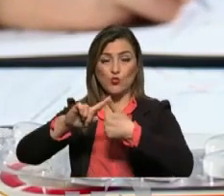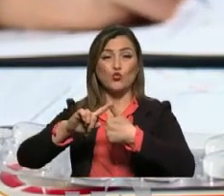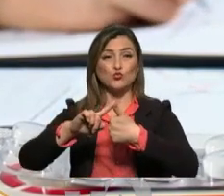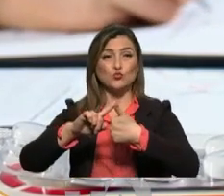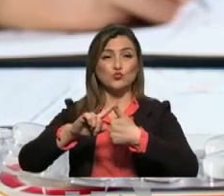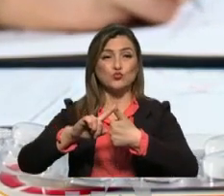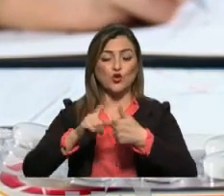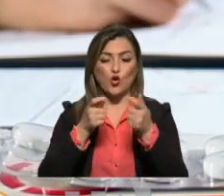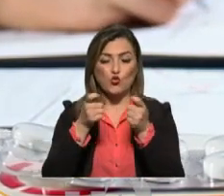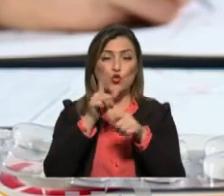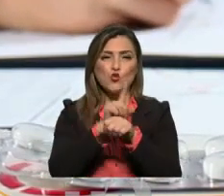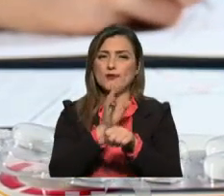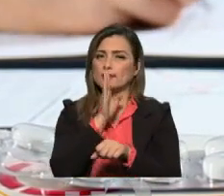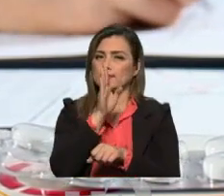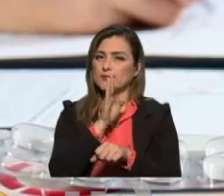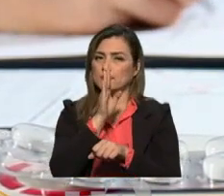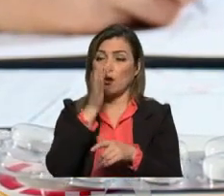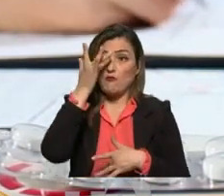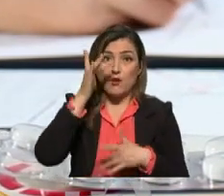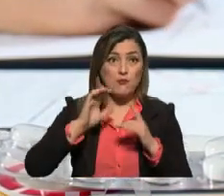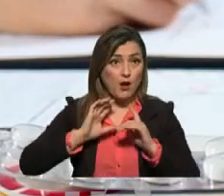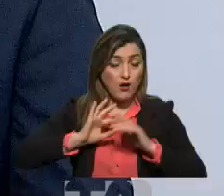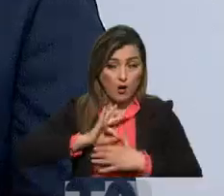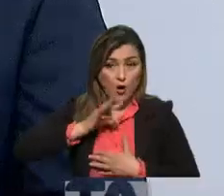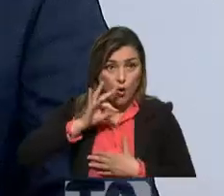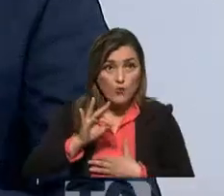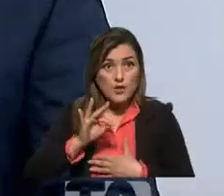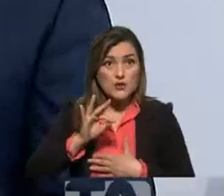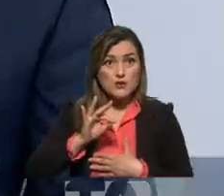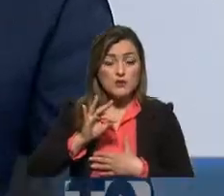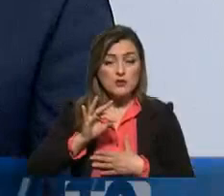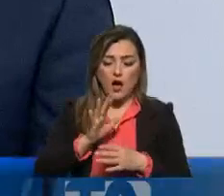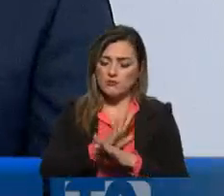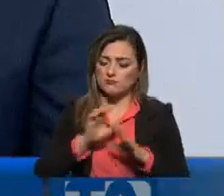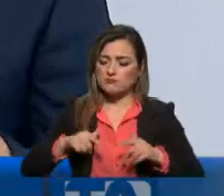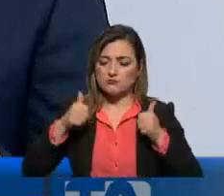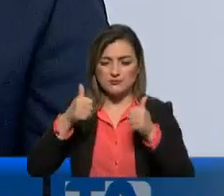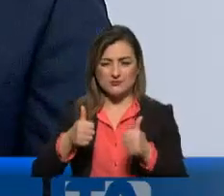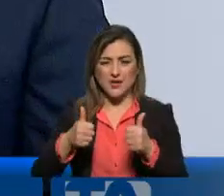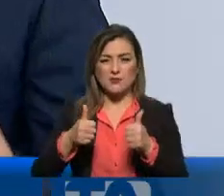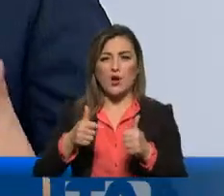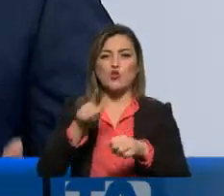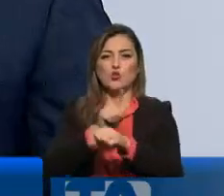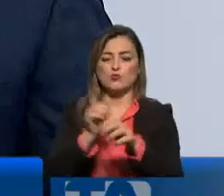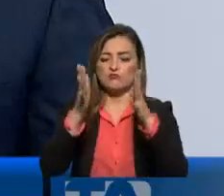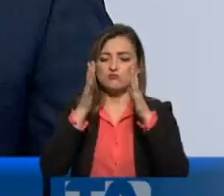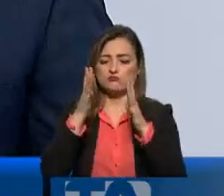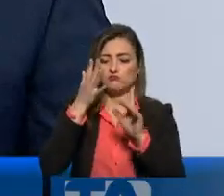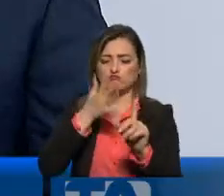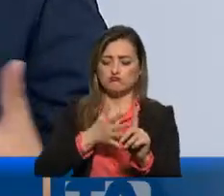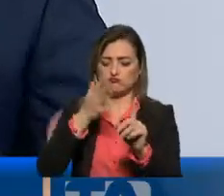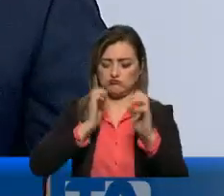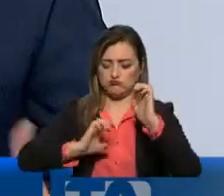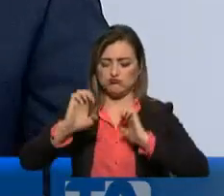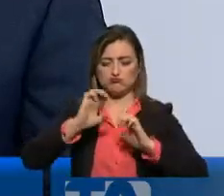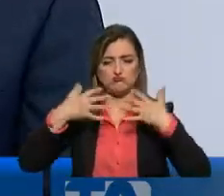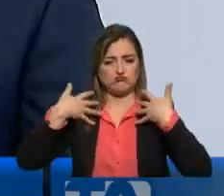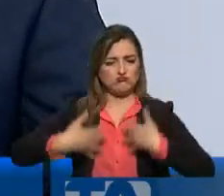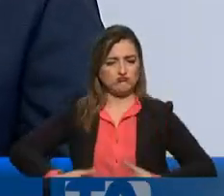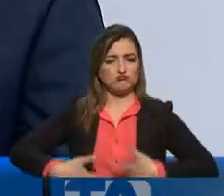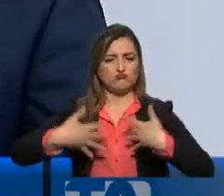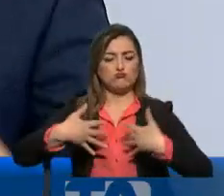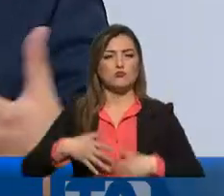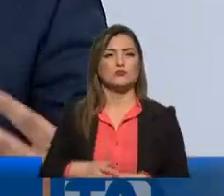mantener sus controles habituales. Si no ha habido una disposición médica de lo contrario, mantener la medicación con la que